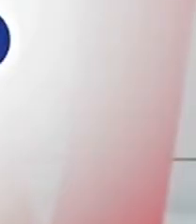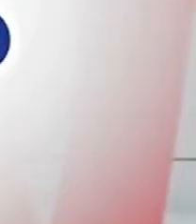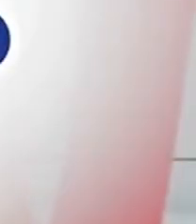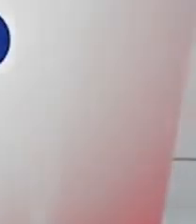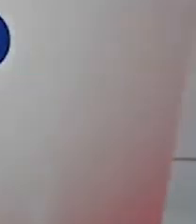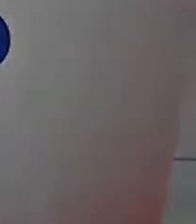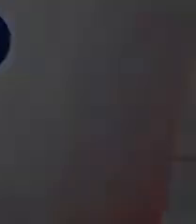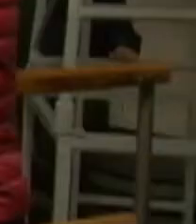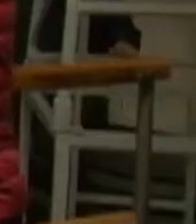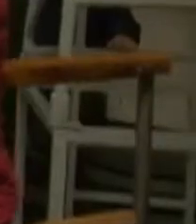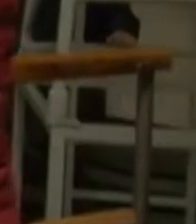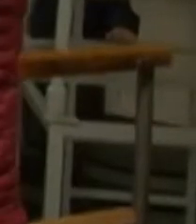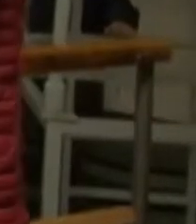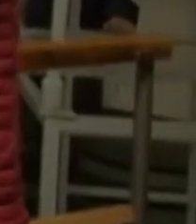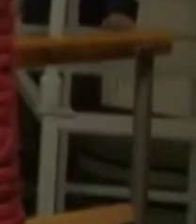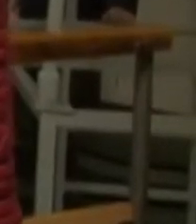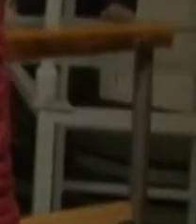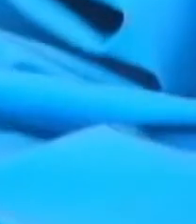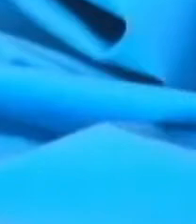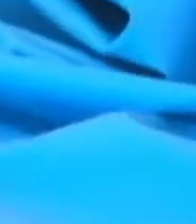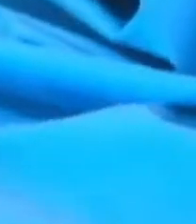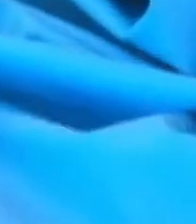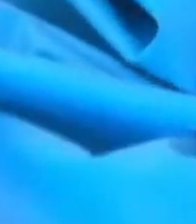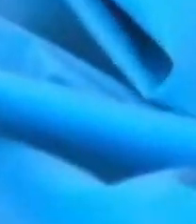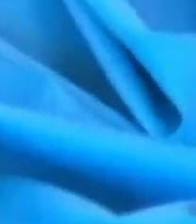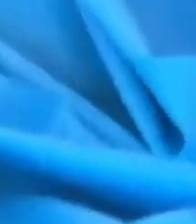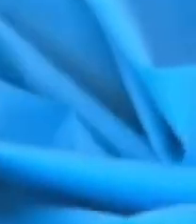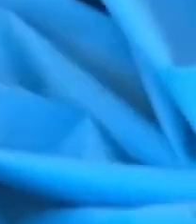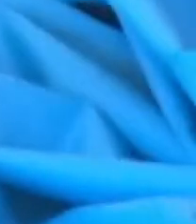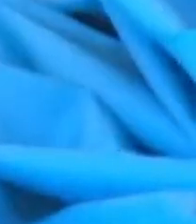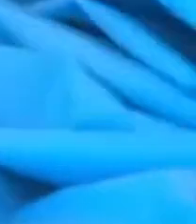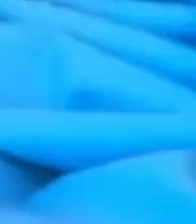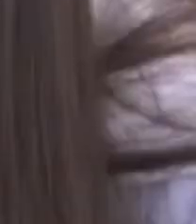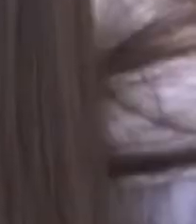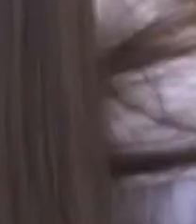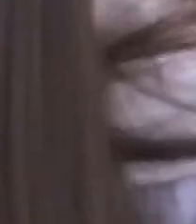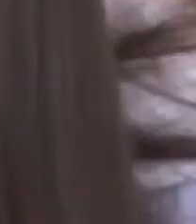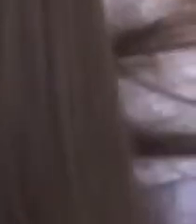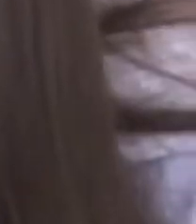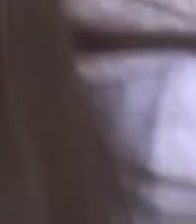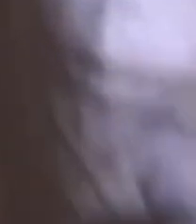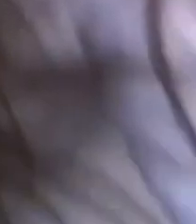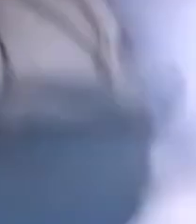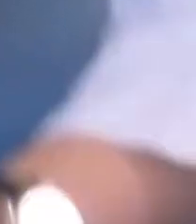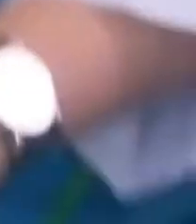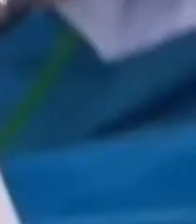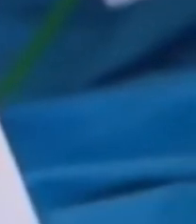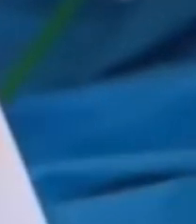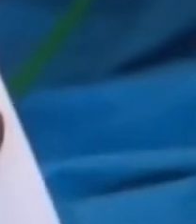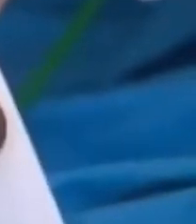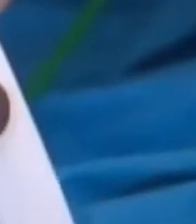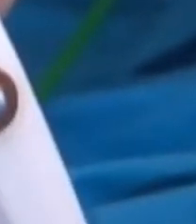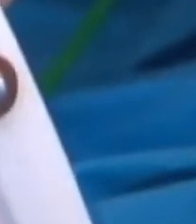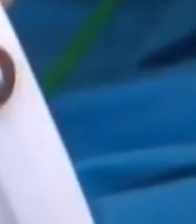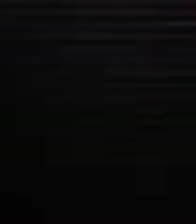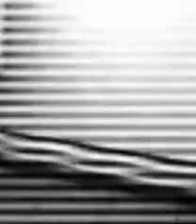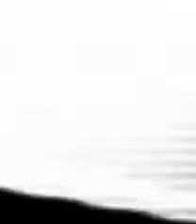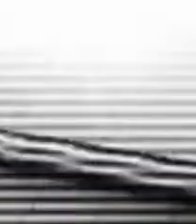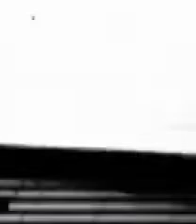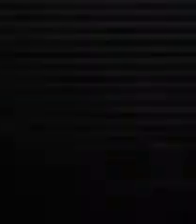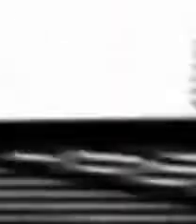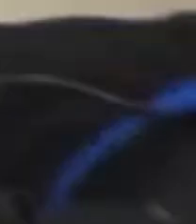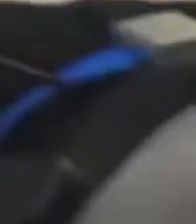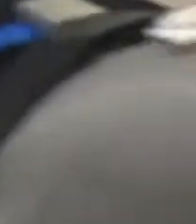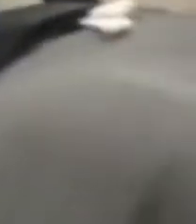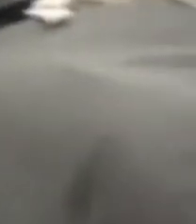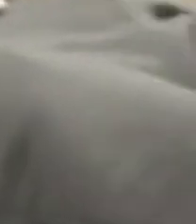Televisión. La misión: participar en experimentos extraños para aprender sobre la ingravidez, intentar sobrepasar mis